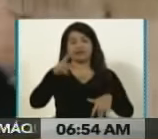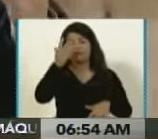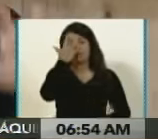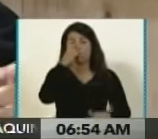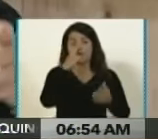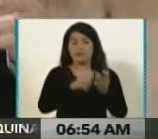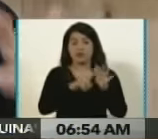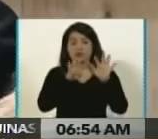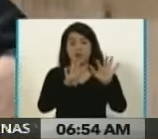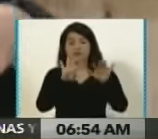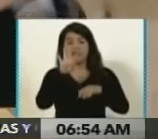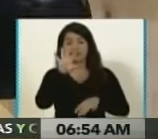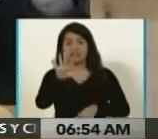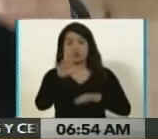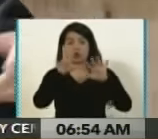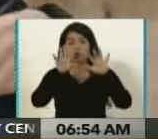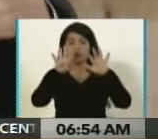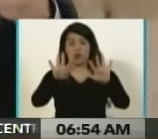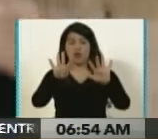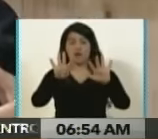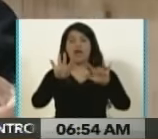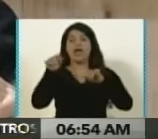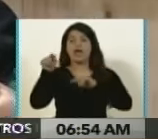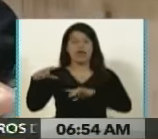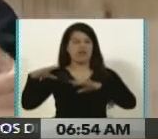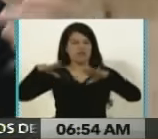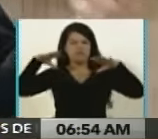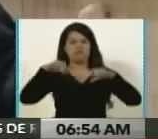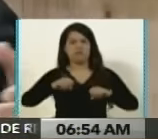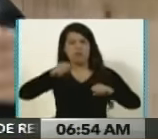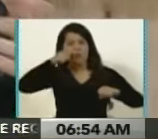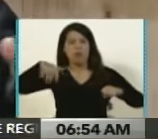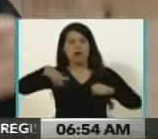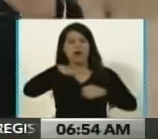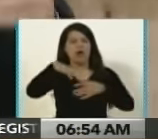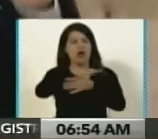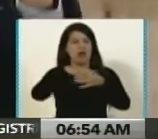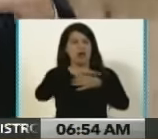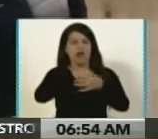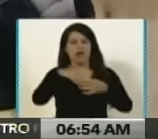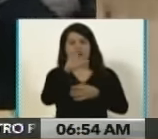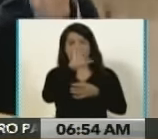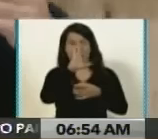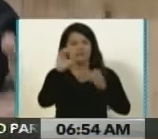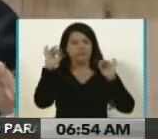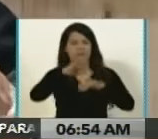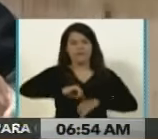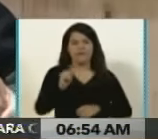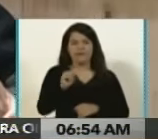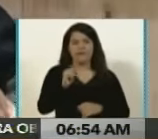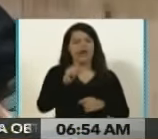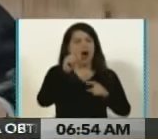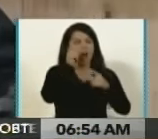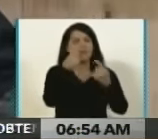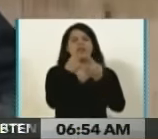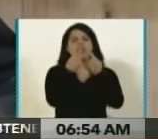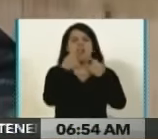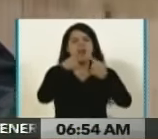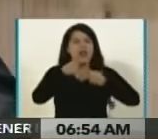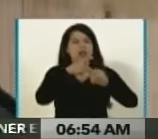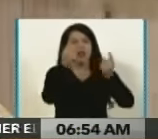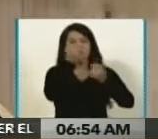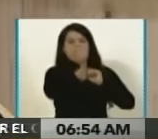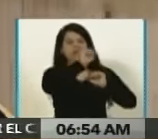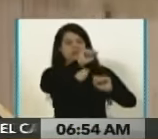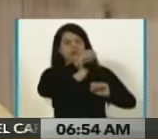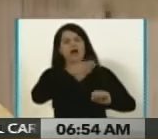59, toma militar y policialmente la ciudad. Y hace un discurso abiertamente anticomunista. Es decir,